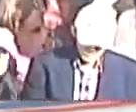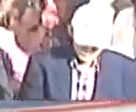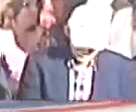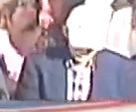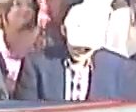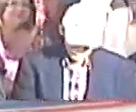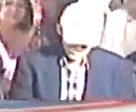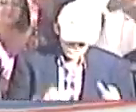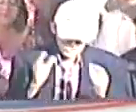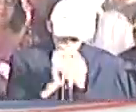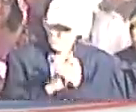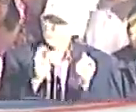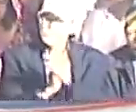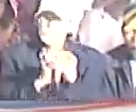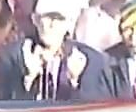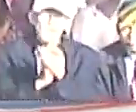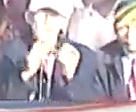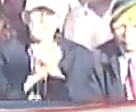Queridas camaradas,